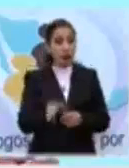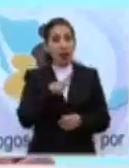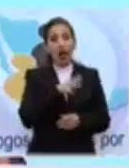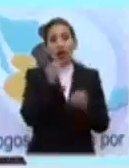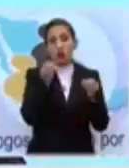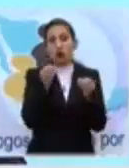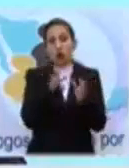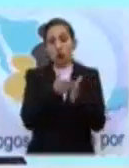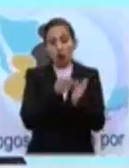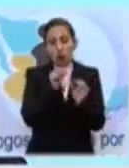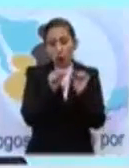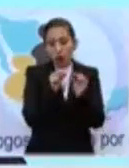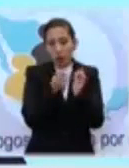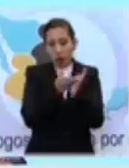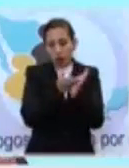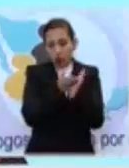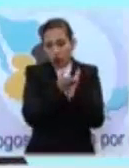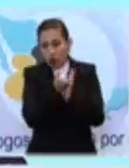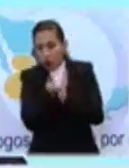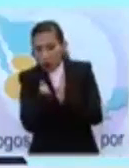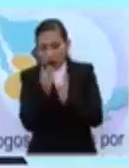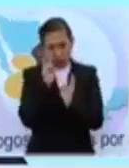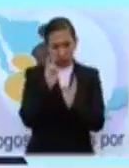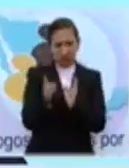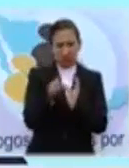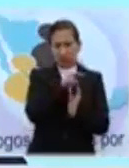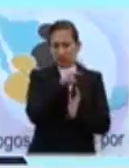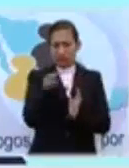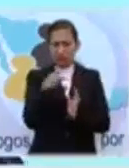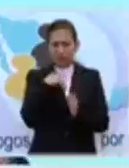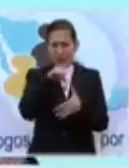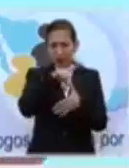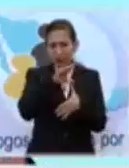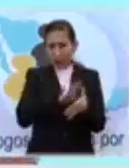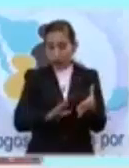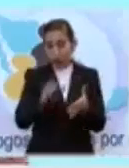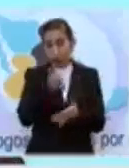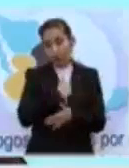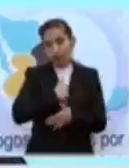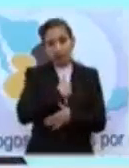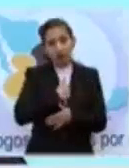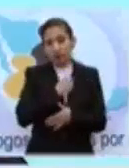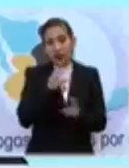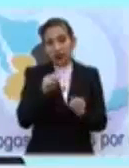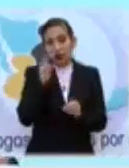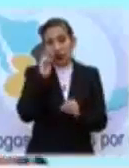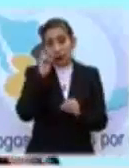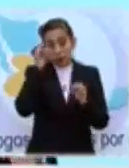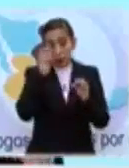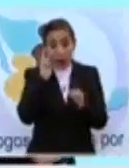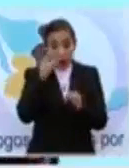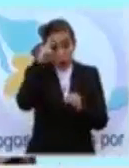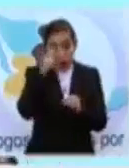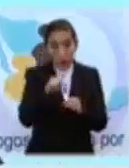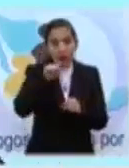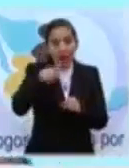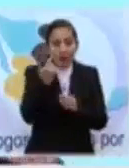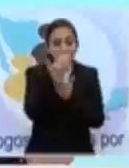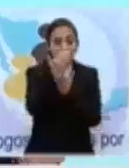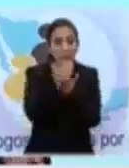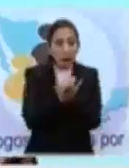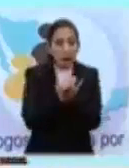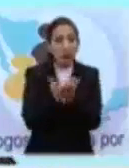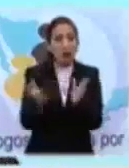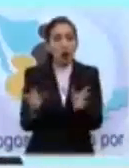una tendencia en varios países, en la gran mayoría de los países de América Latina, que lamentablemente no se está viendo en México, que es reducir la